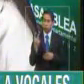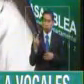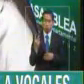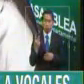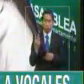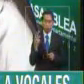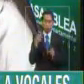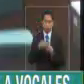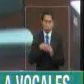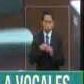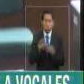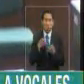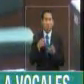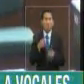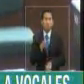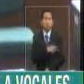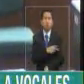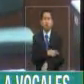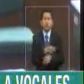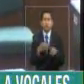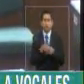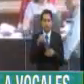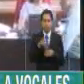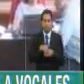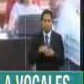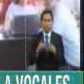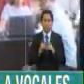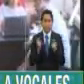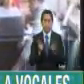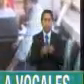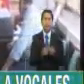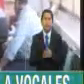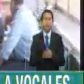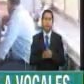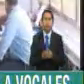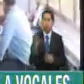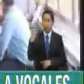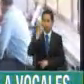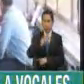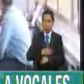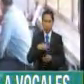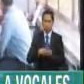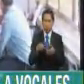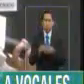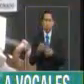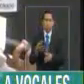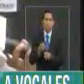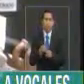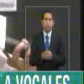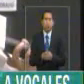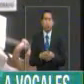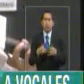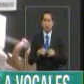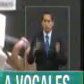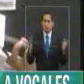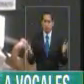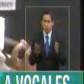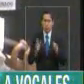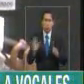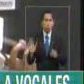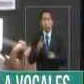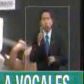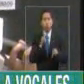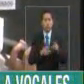las dos personas postulantes al Tribunal Electoral Departamental en el cuarto día de recepción. Seguir motivando a